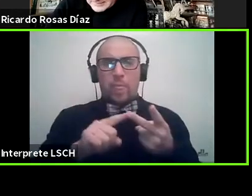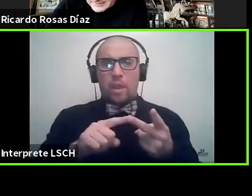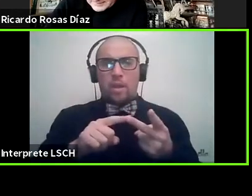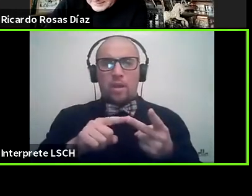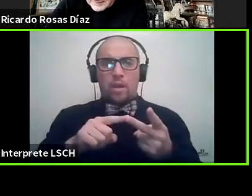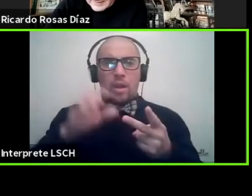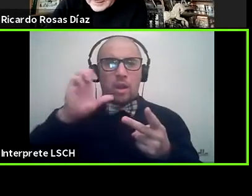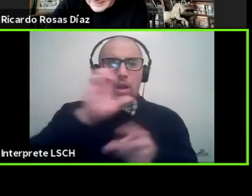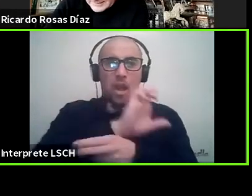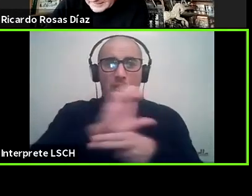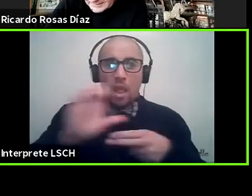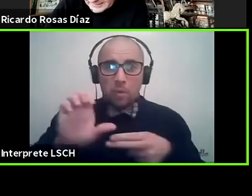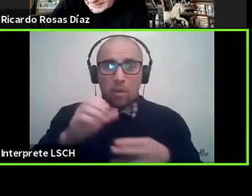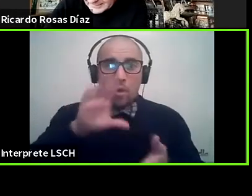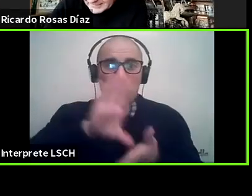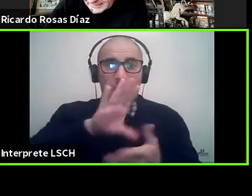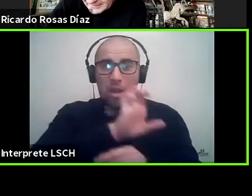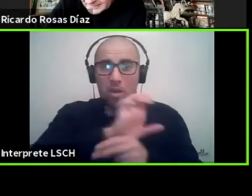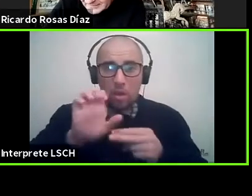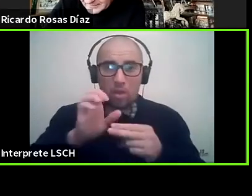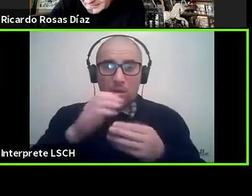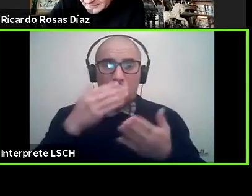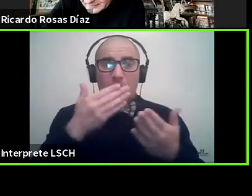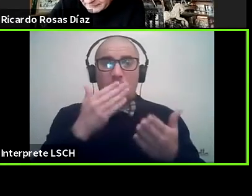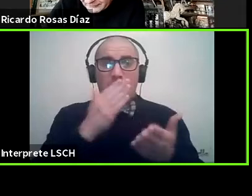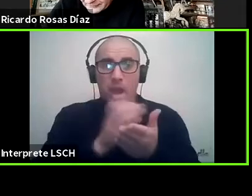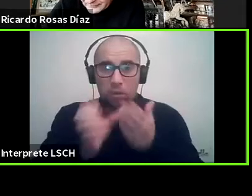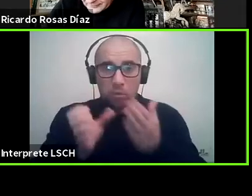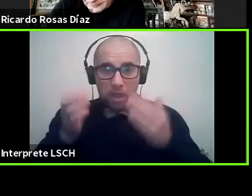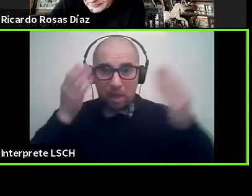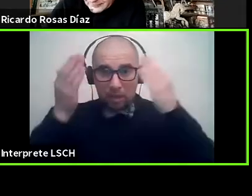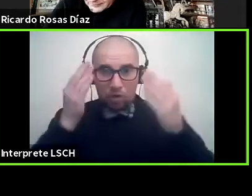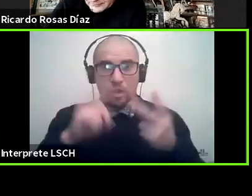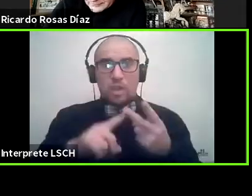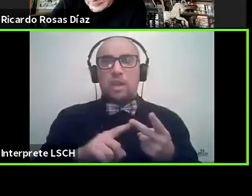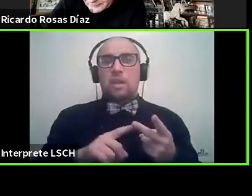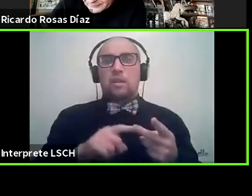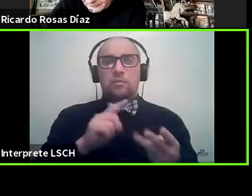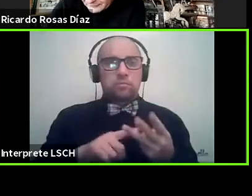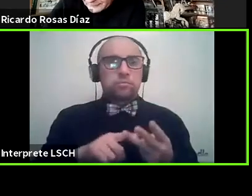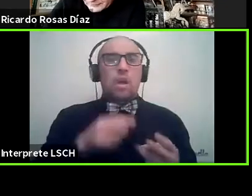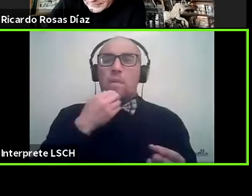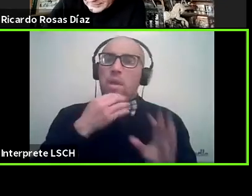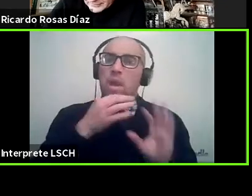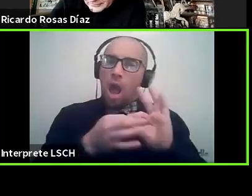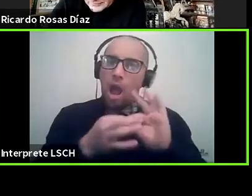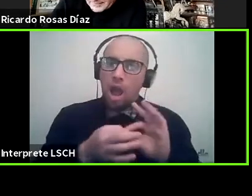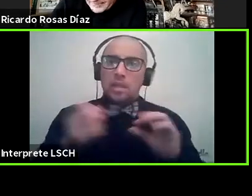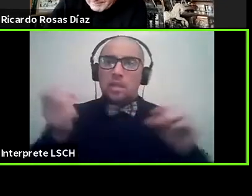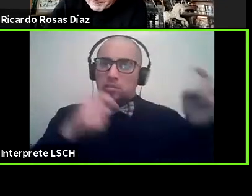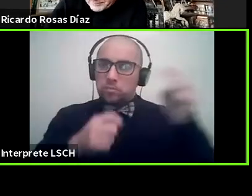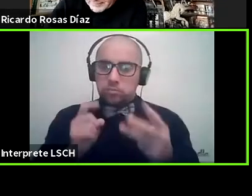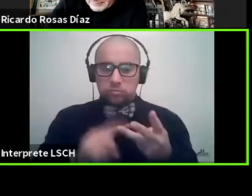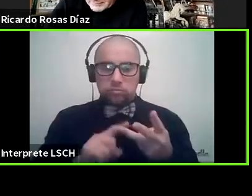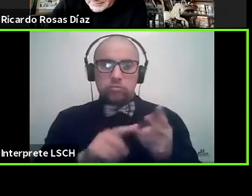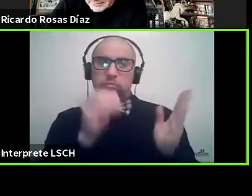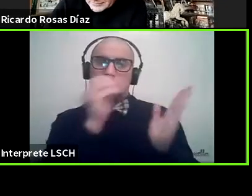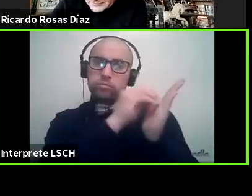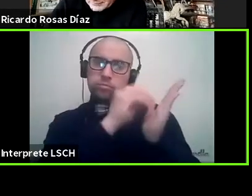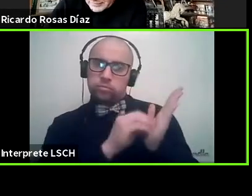Ecuador, estudiante de Psicología Educativa Terapéutica, nos dan las gracias por el espacio. Saludos a